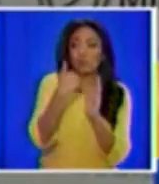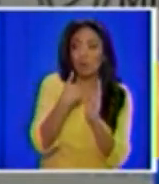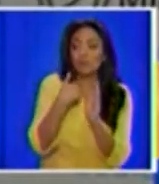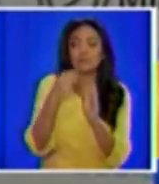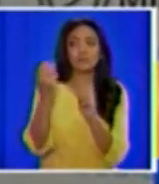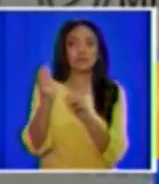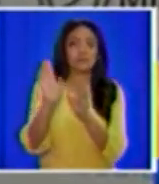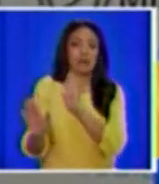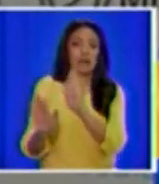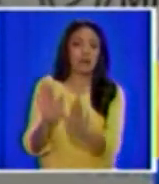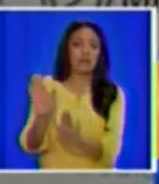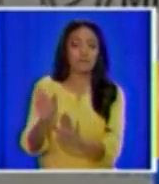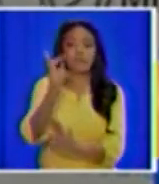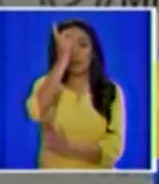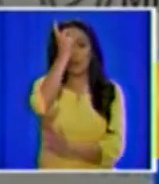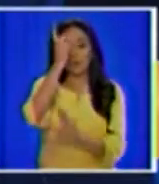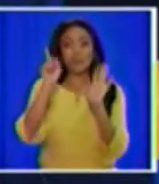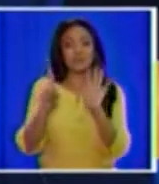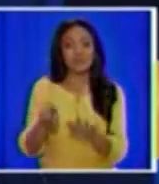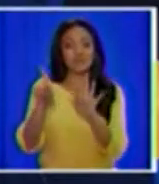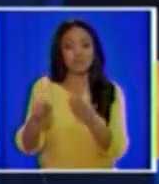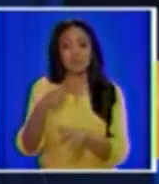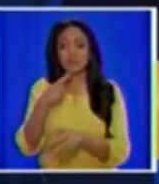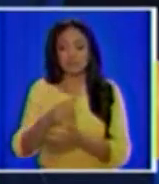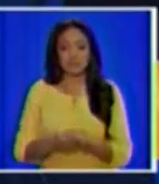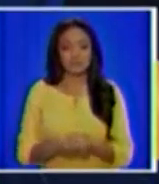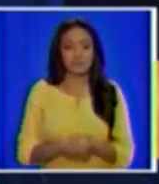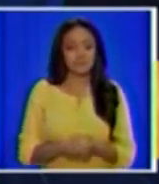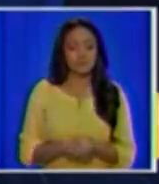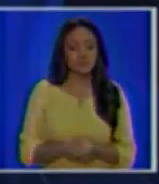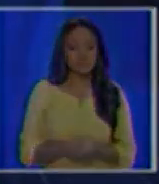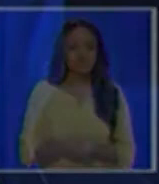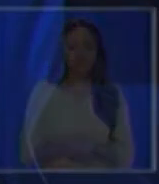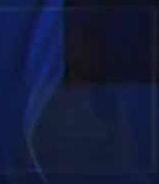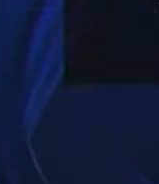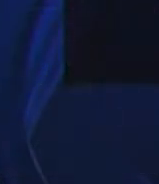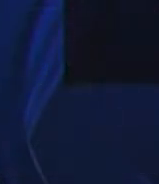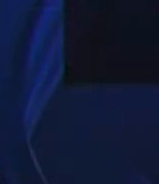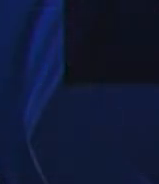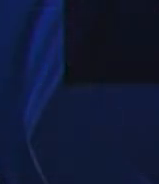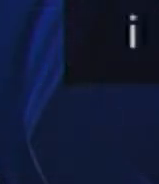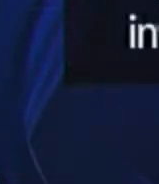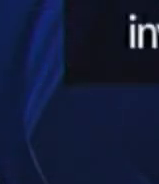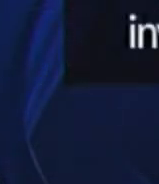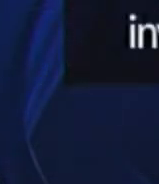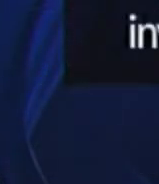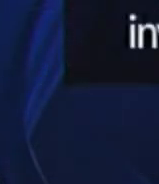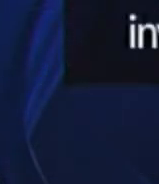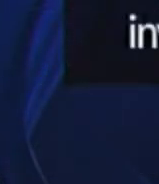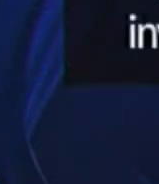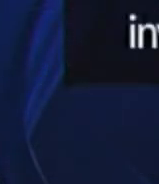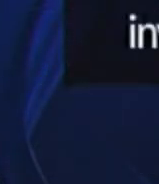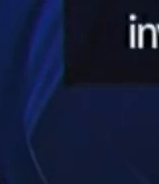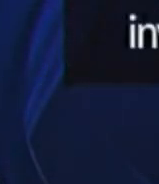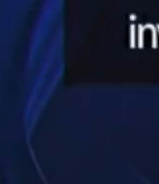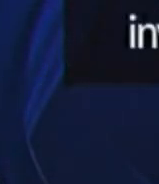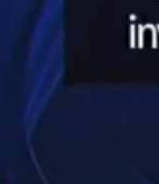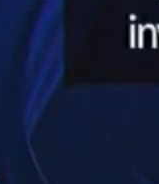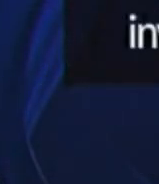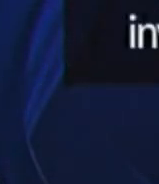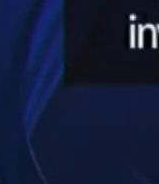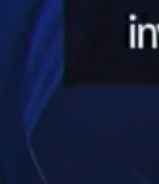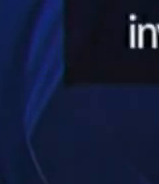represalias. Le adeudan 6 meses. Espero rubros de matrícula, gastos de investigación,